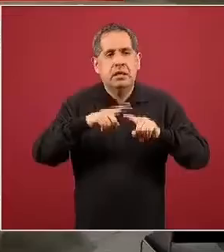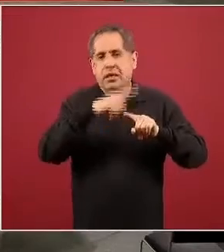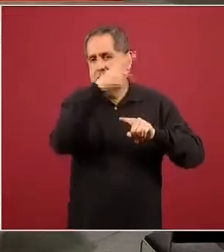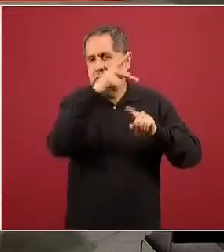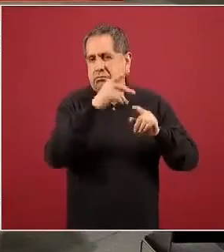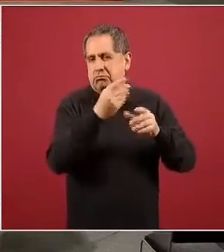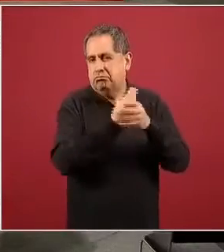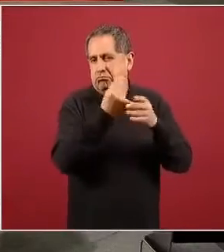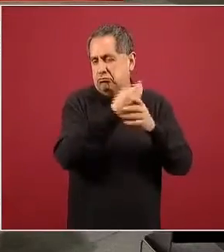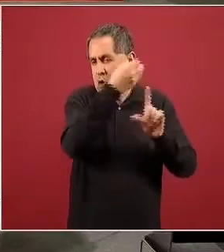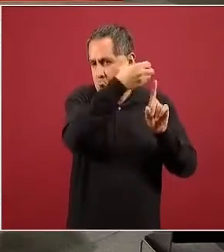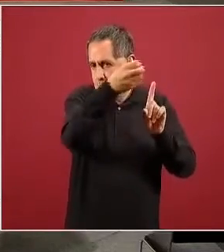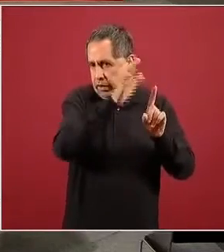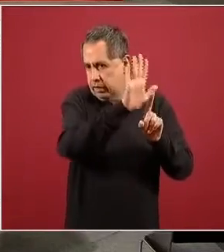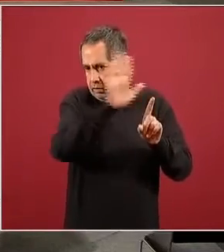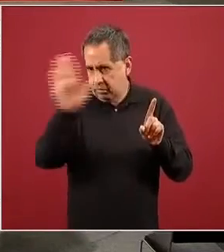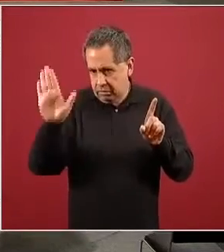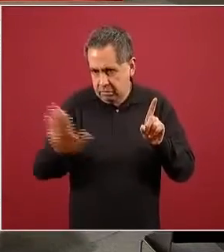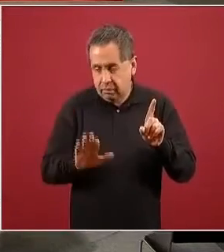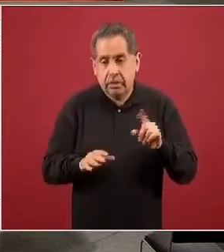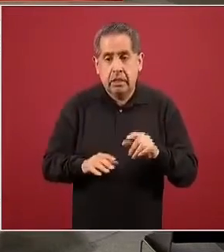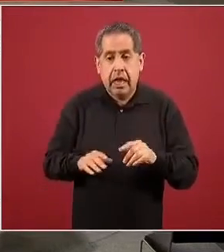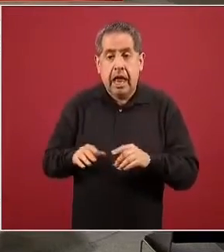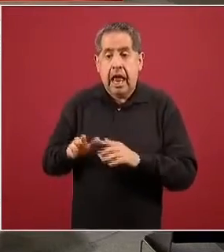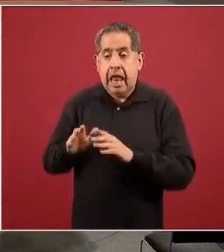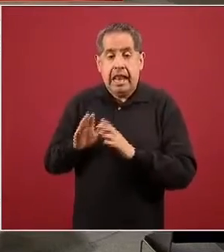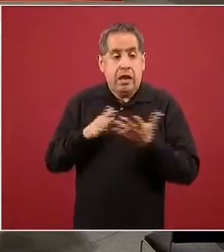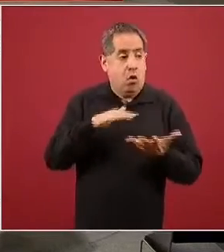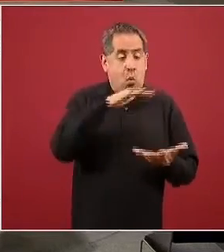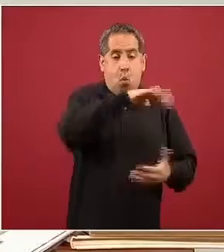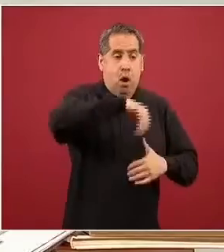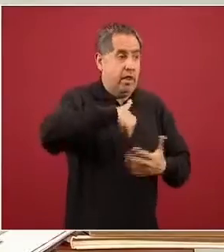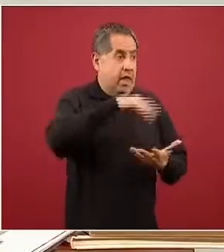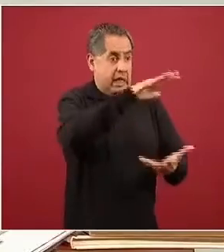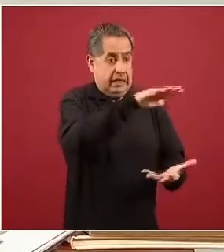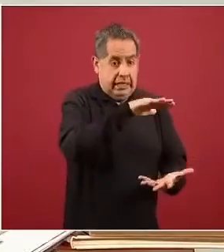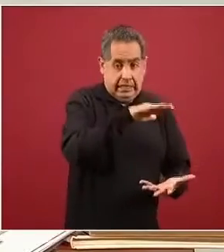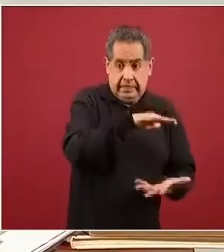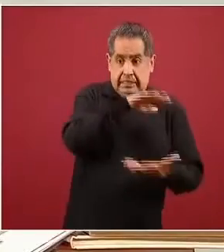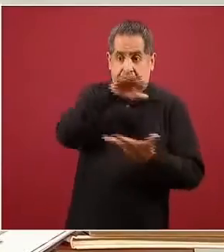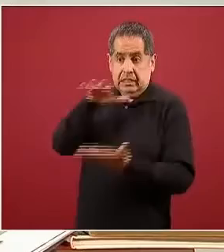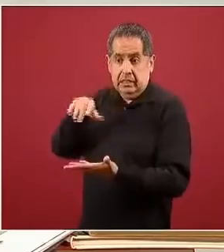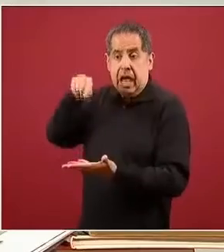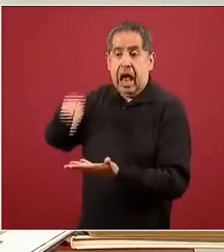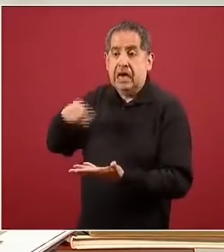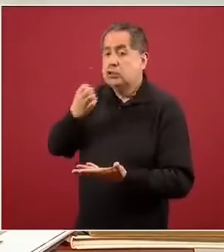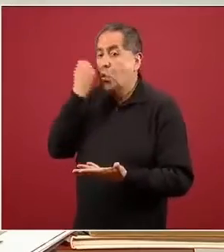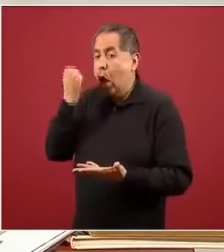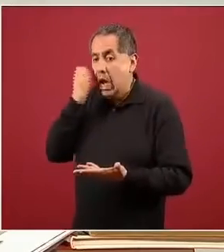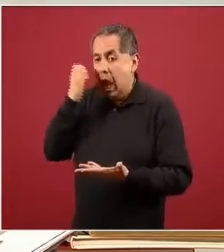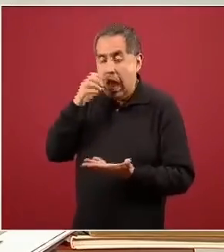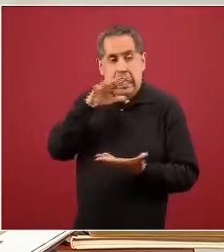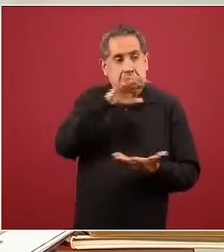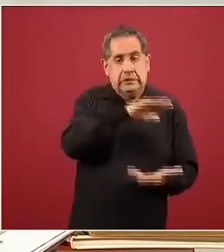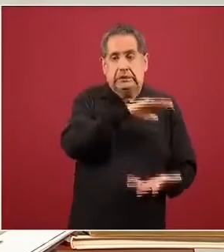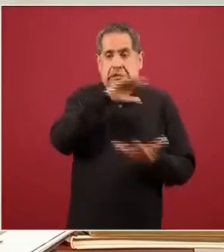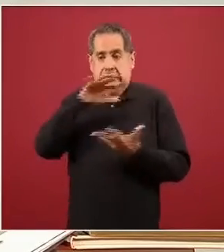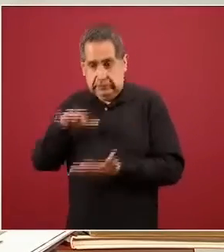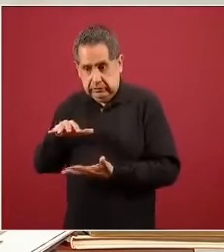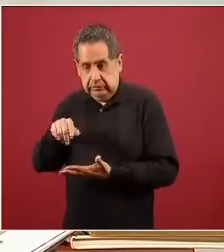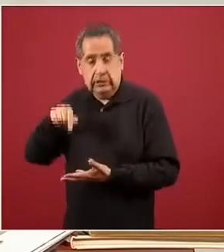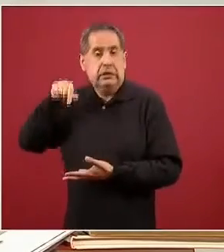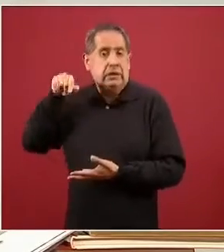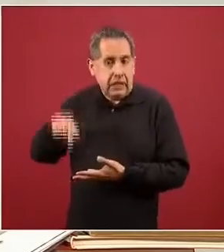organización, los libros pasan de los almacenes a la escuela según las características, ahora